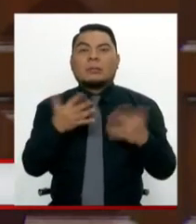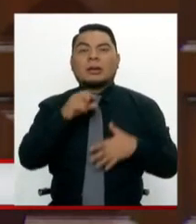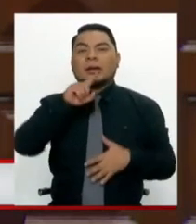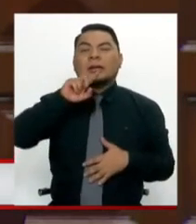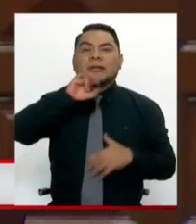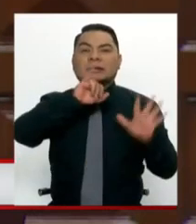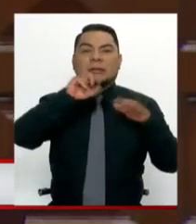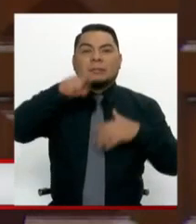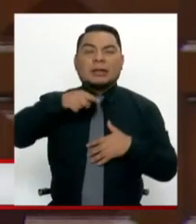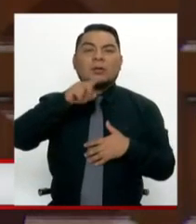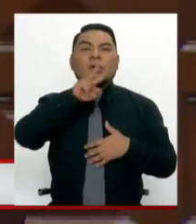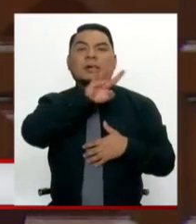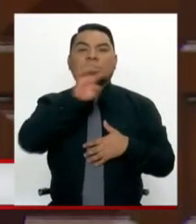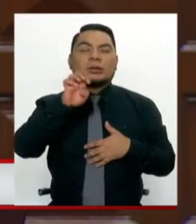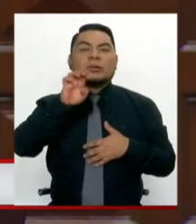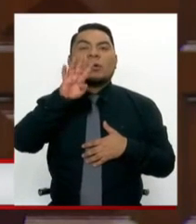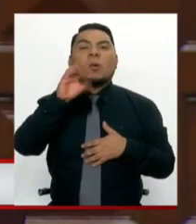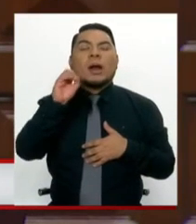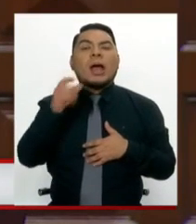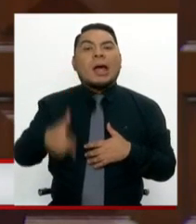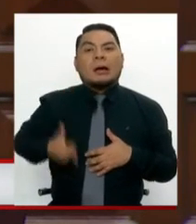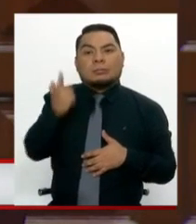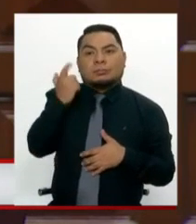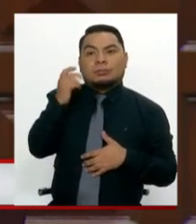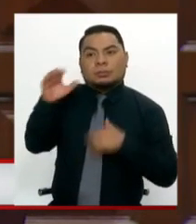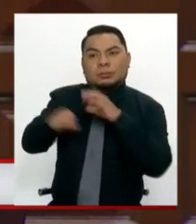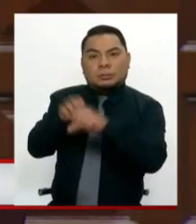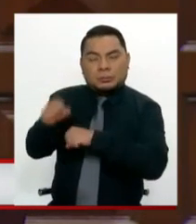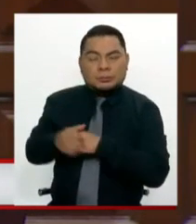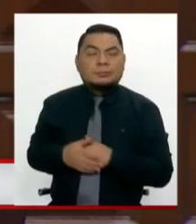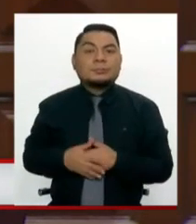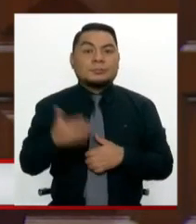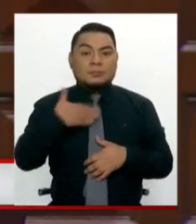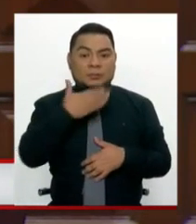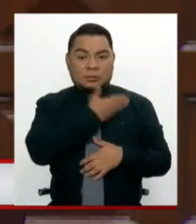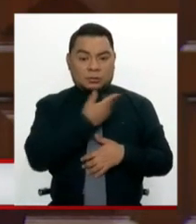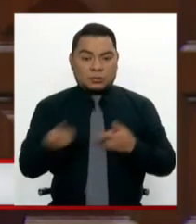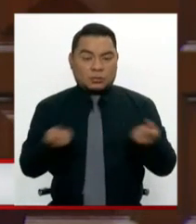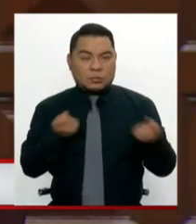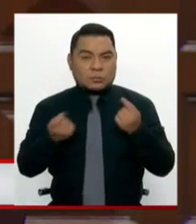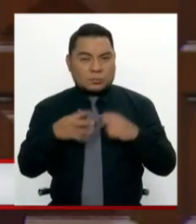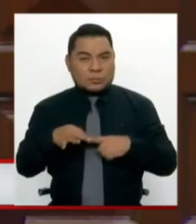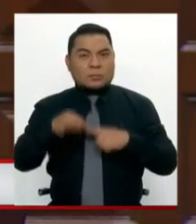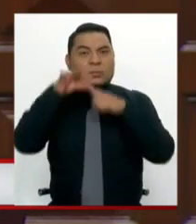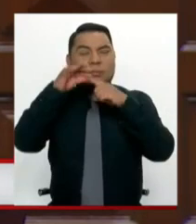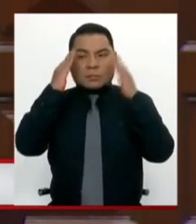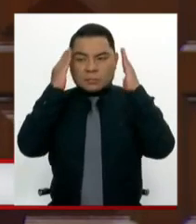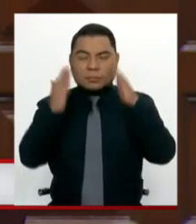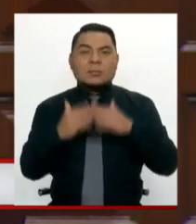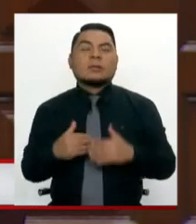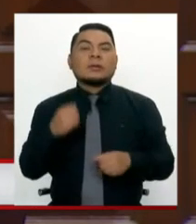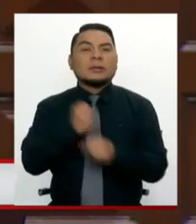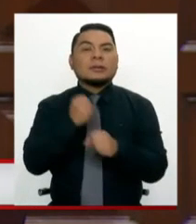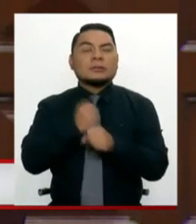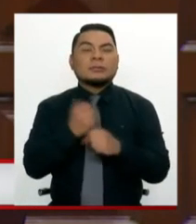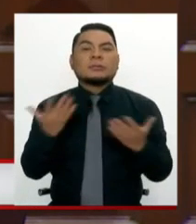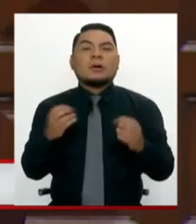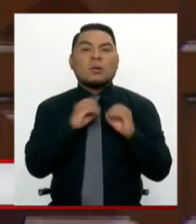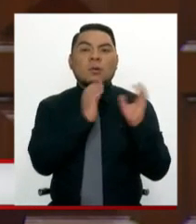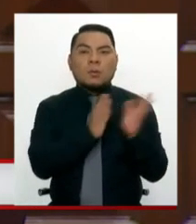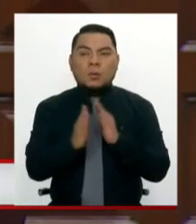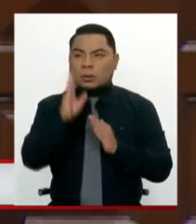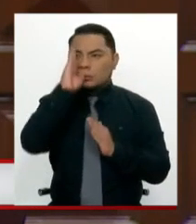6.450 armas de fuego. Mi gobierno fortalecerá las especialidades funcionales de